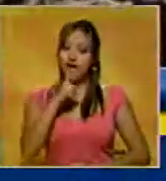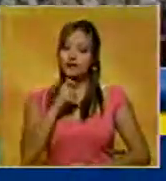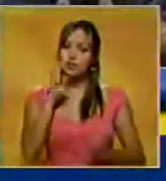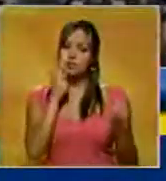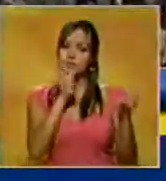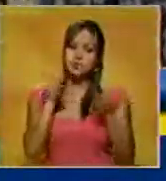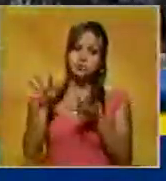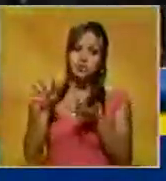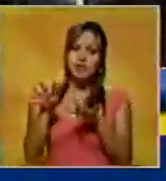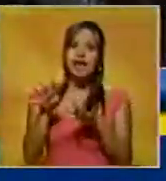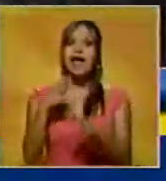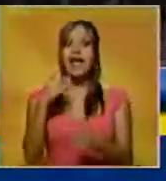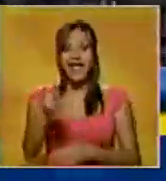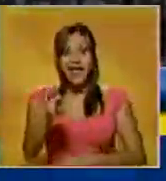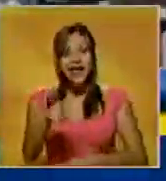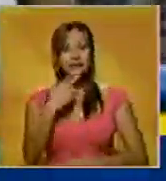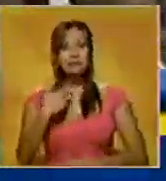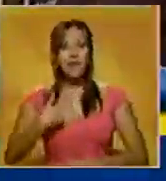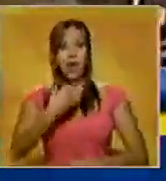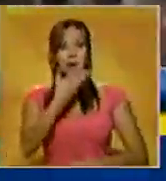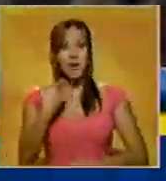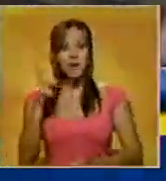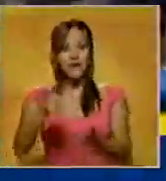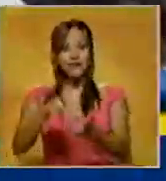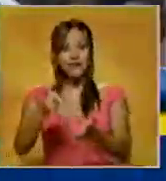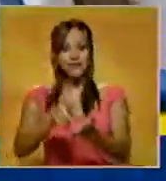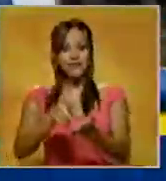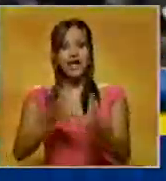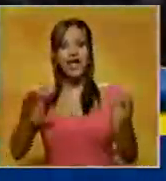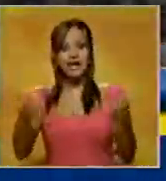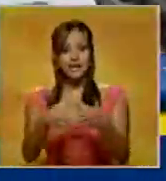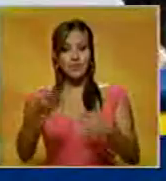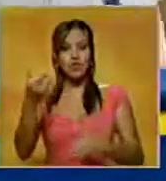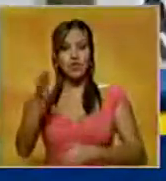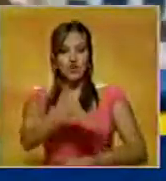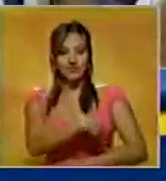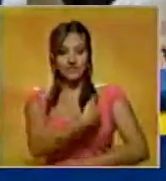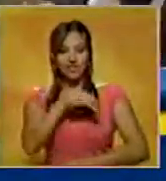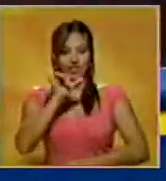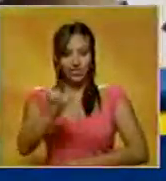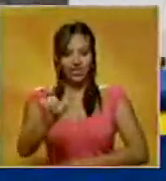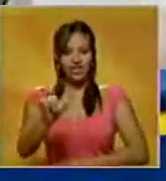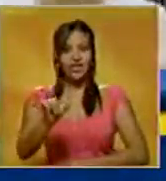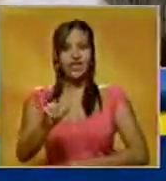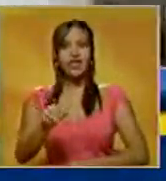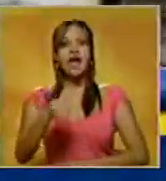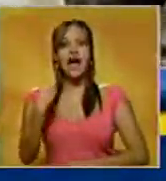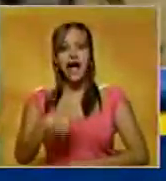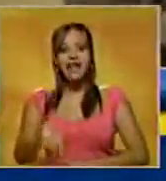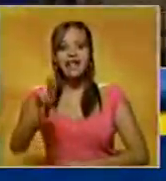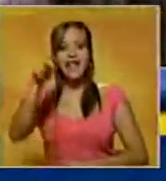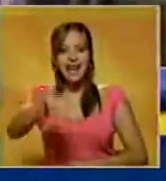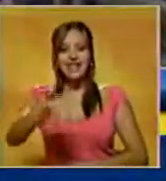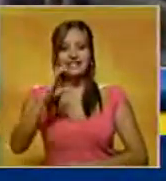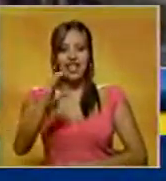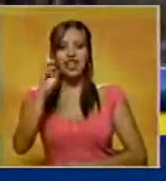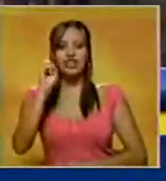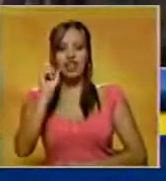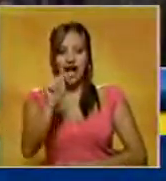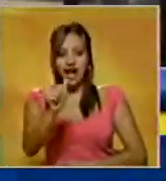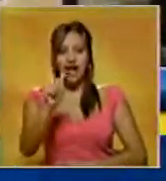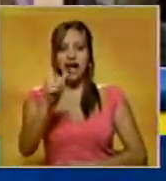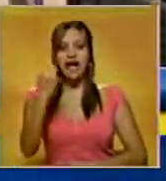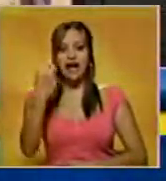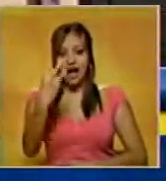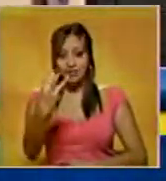la atención gracias a sus destacadas actuaciones con el equipo de la Universidad de Creighton, que forma parte de la NCAA, la Liga Colegial de